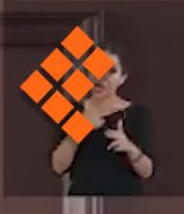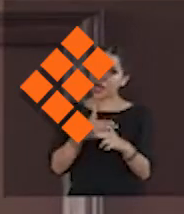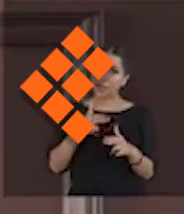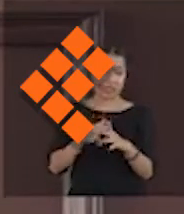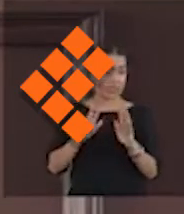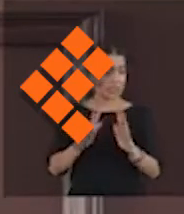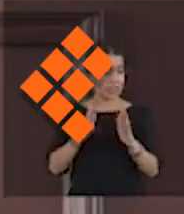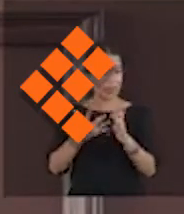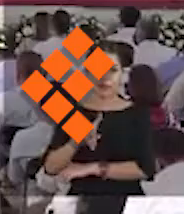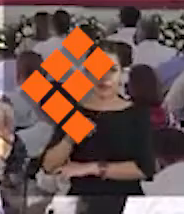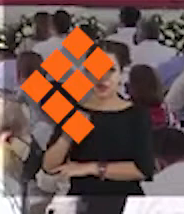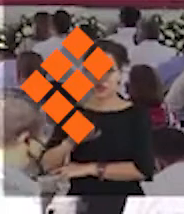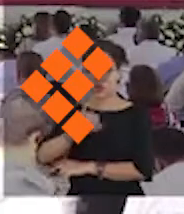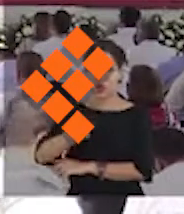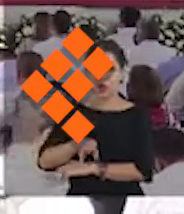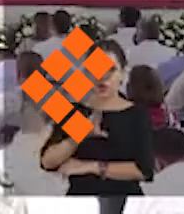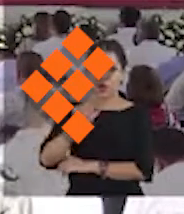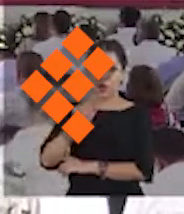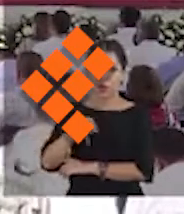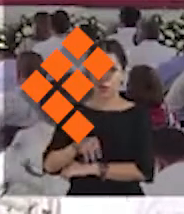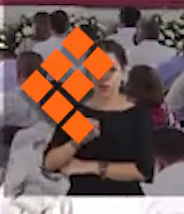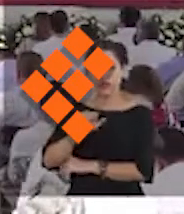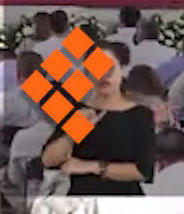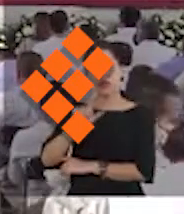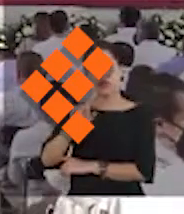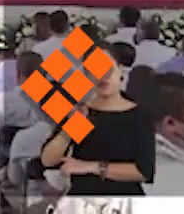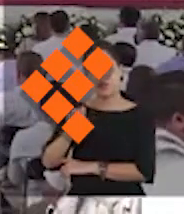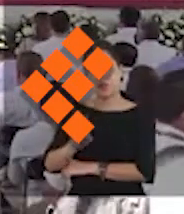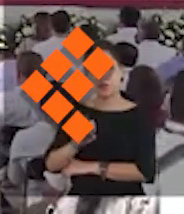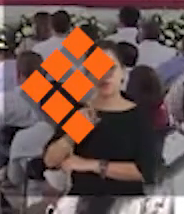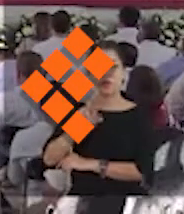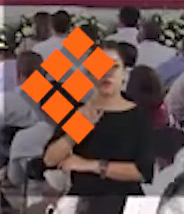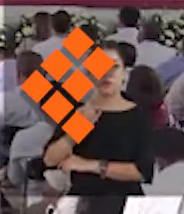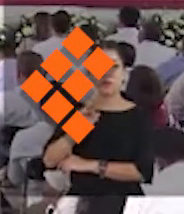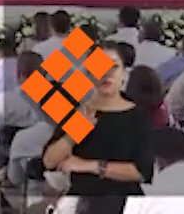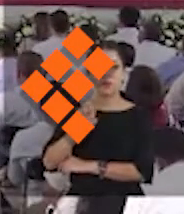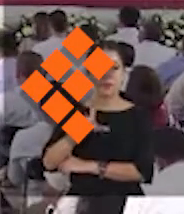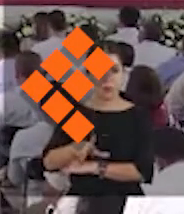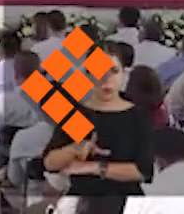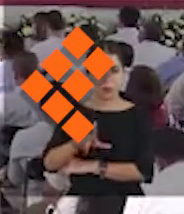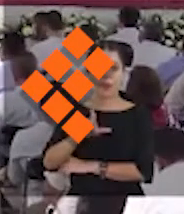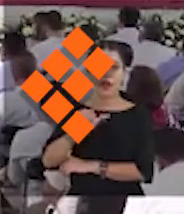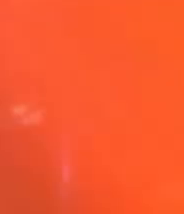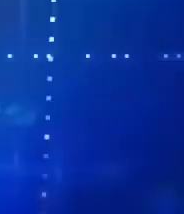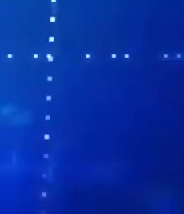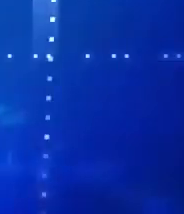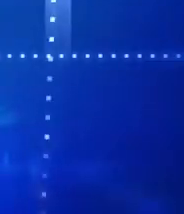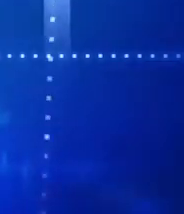1917. Con información de Rebeca Hernández, Agencia Cuadro Edín.